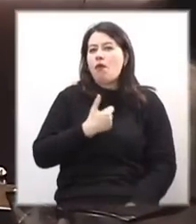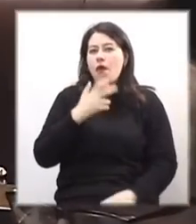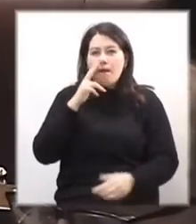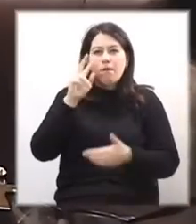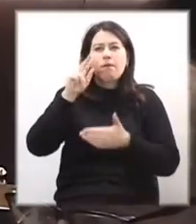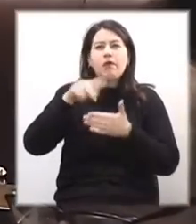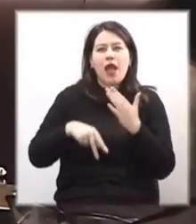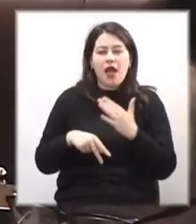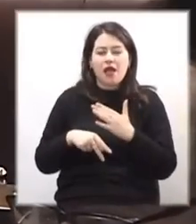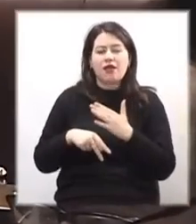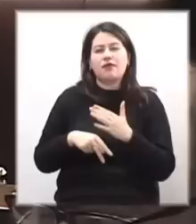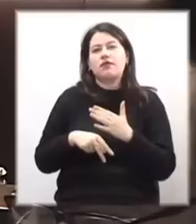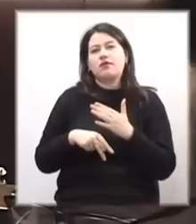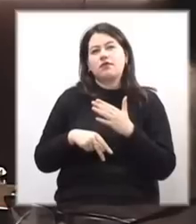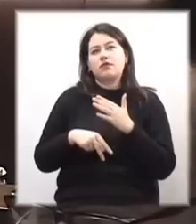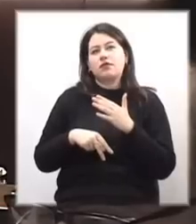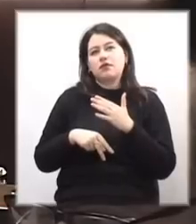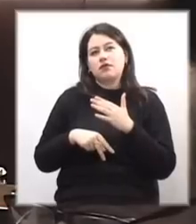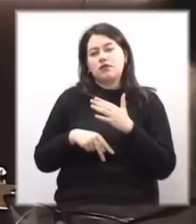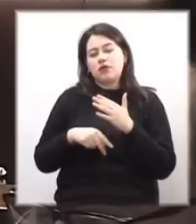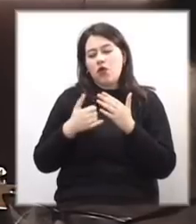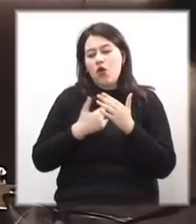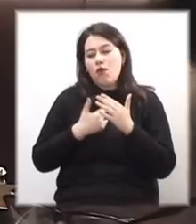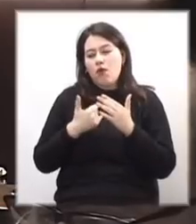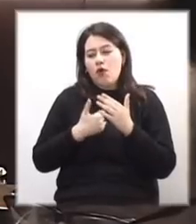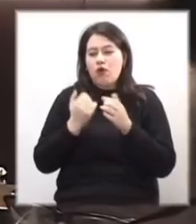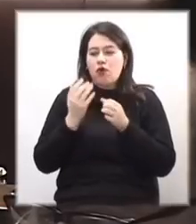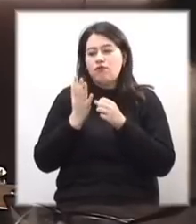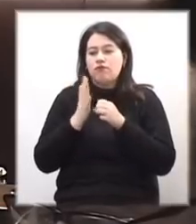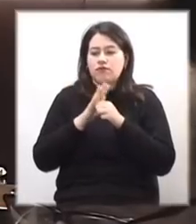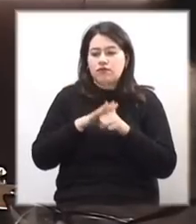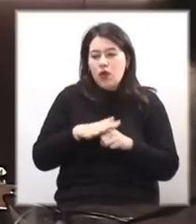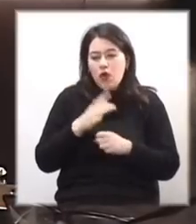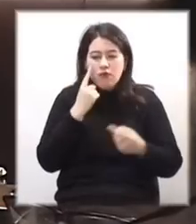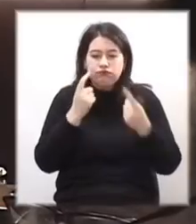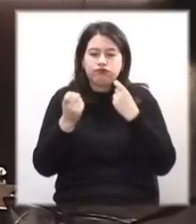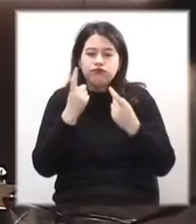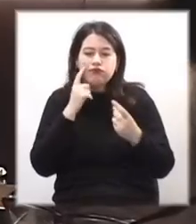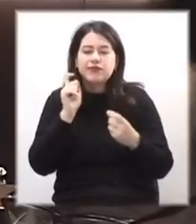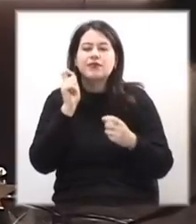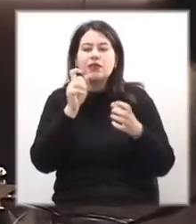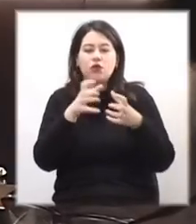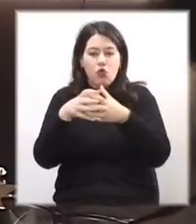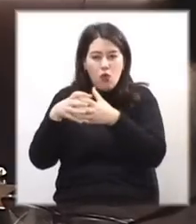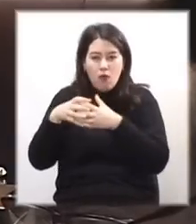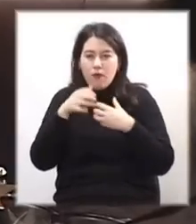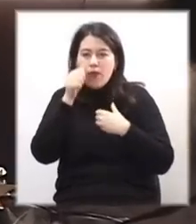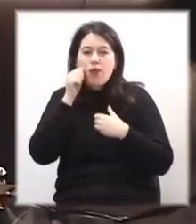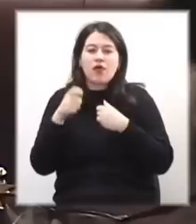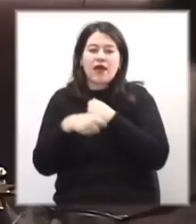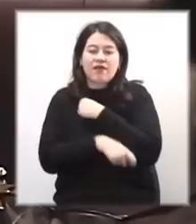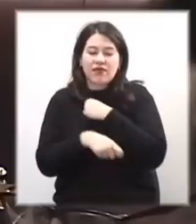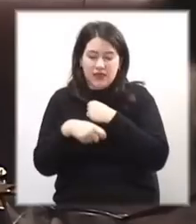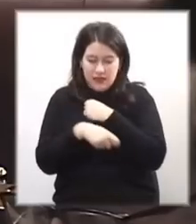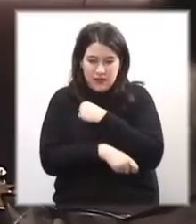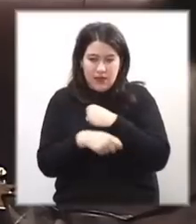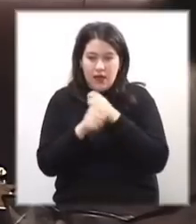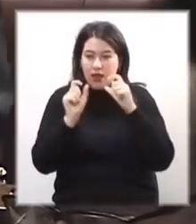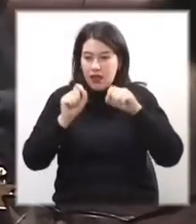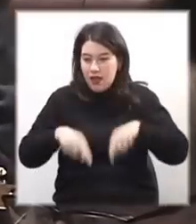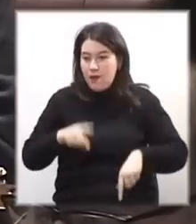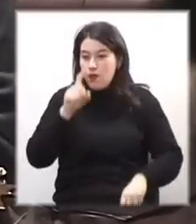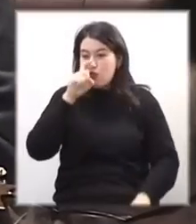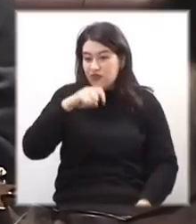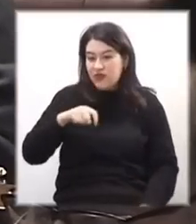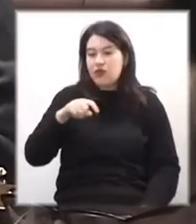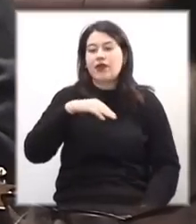plan de neutralización de grupos criminales o de identificación de grupos de criminales dedicados al narcomenudeo en Montevideo y la